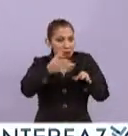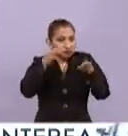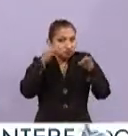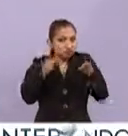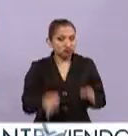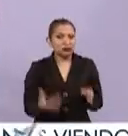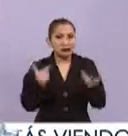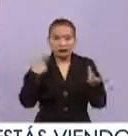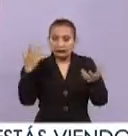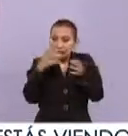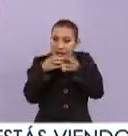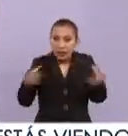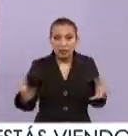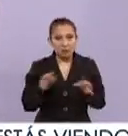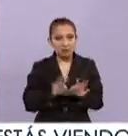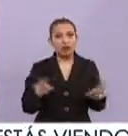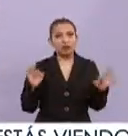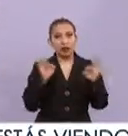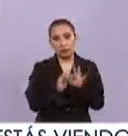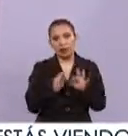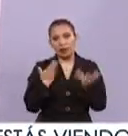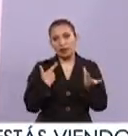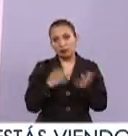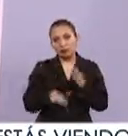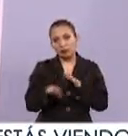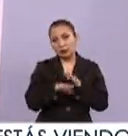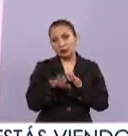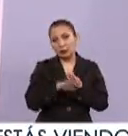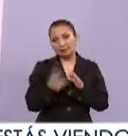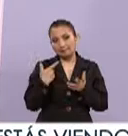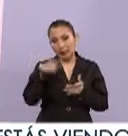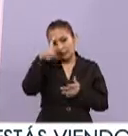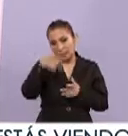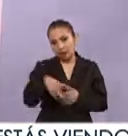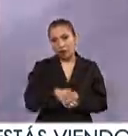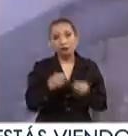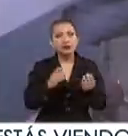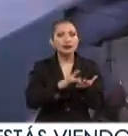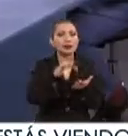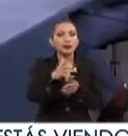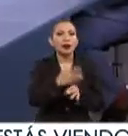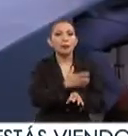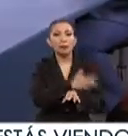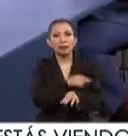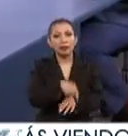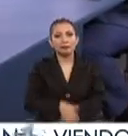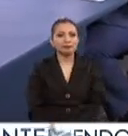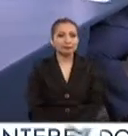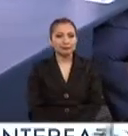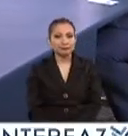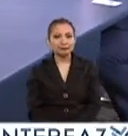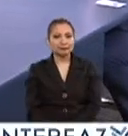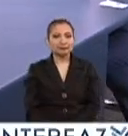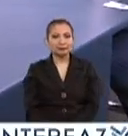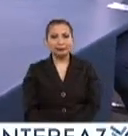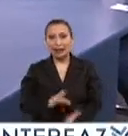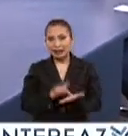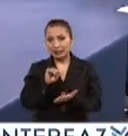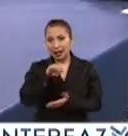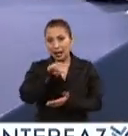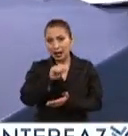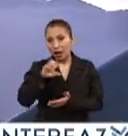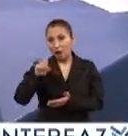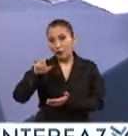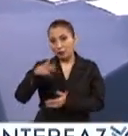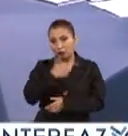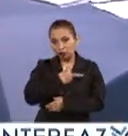verdaderamente titánica y absolutamente fundamental y trascendental para nuestro país. Muchísimas gracias por estar con nosotros, maestro. Gracias, Ana Cristina,